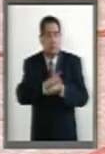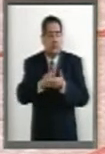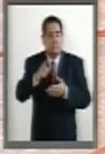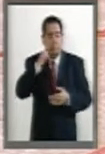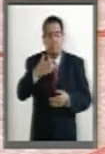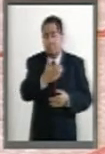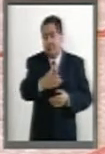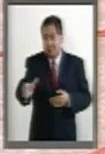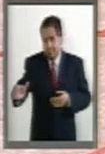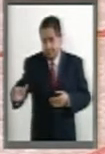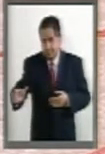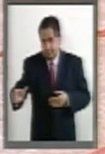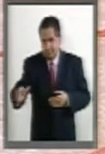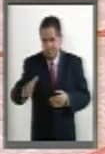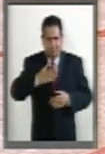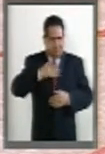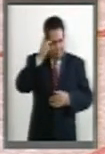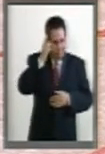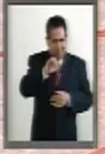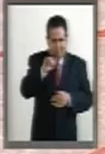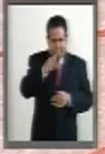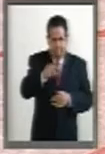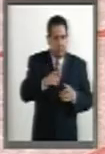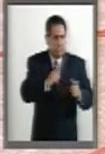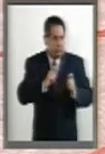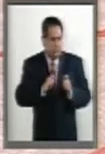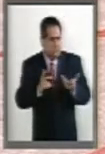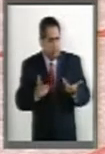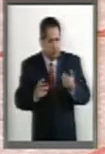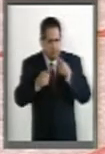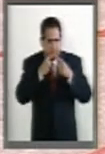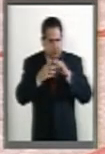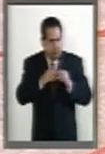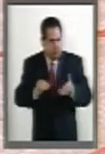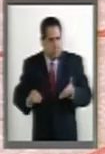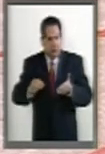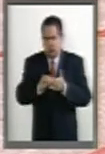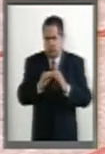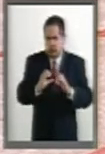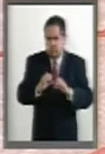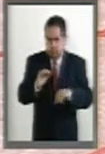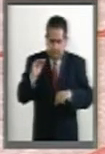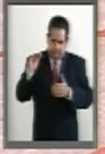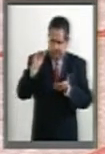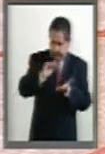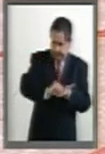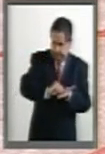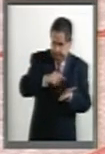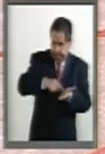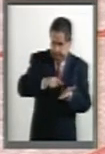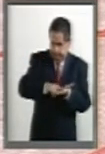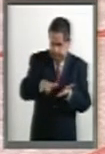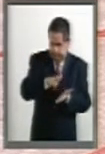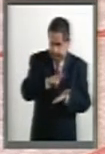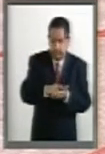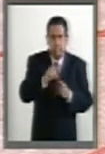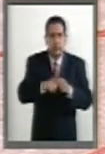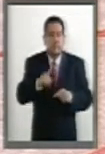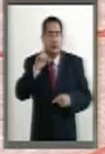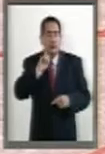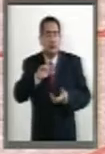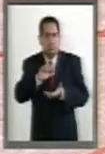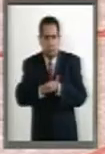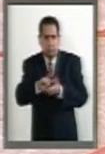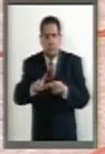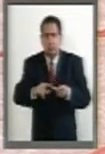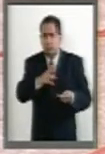agrarios, estamos apoderando y estamos cuidando que la esposa y los